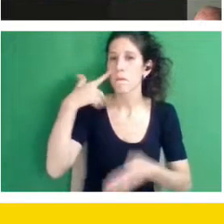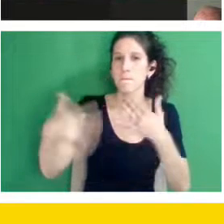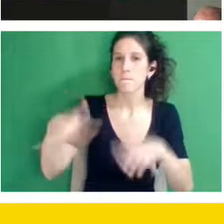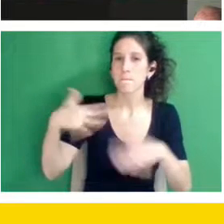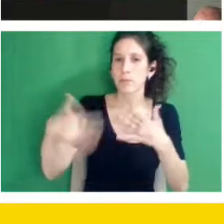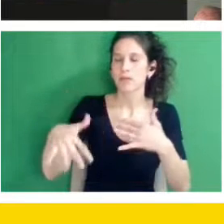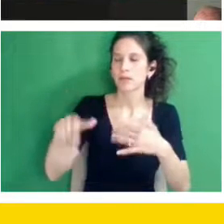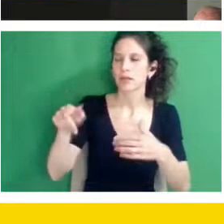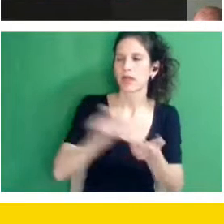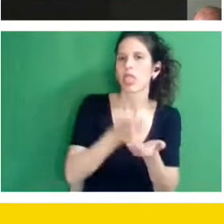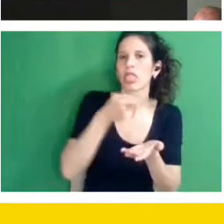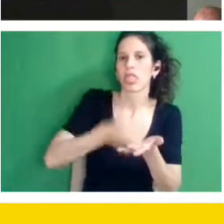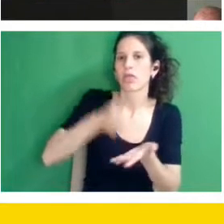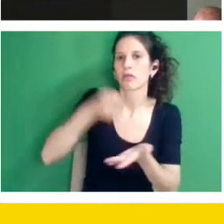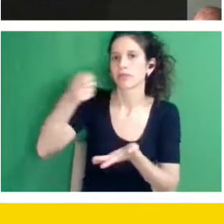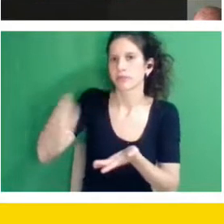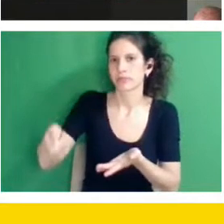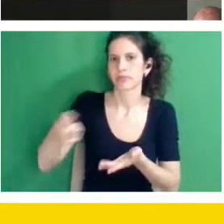beneficios.